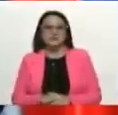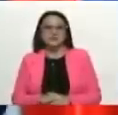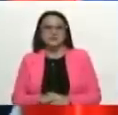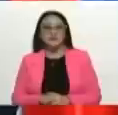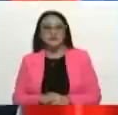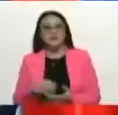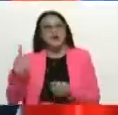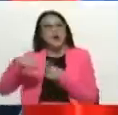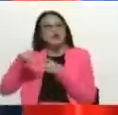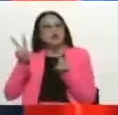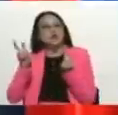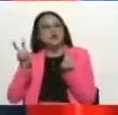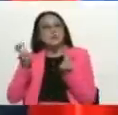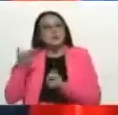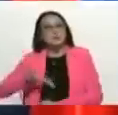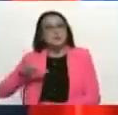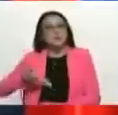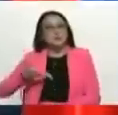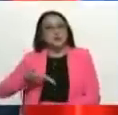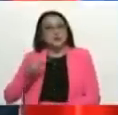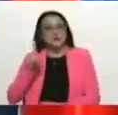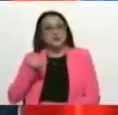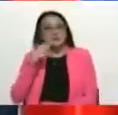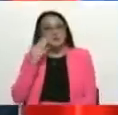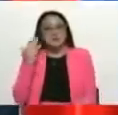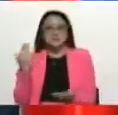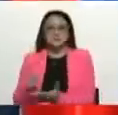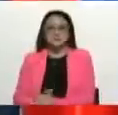otros elementos incautados, por favor,